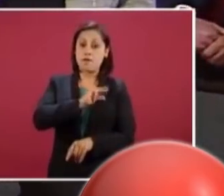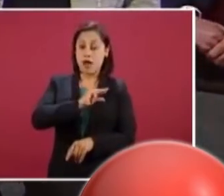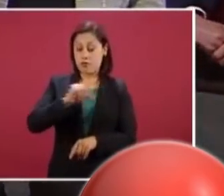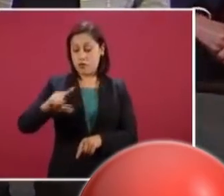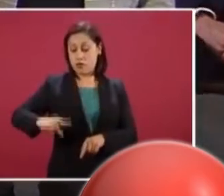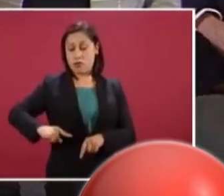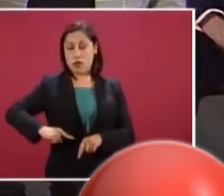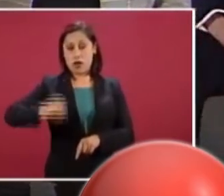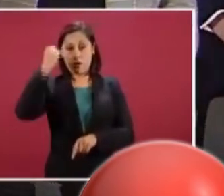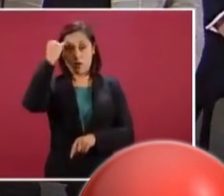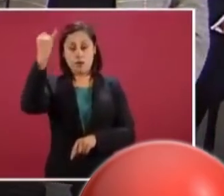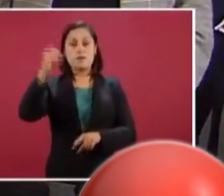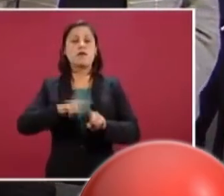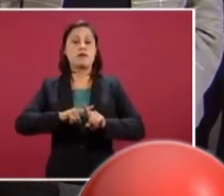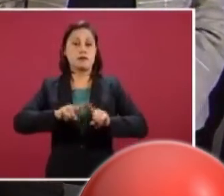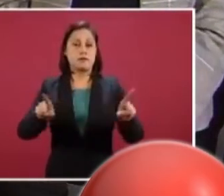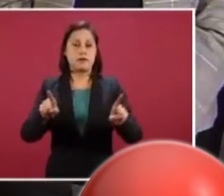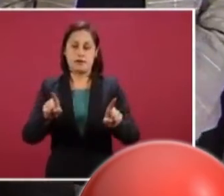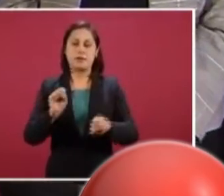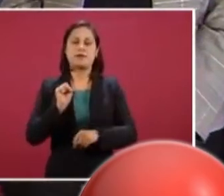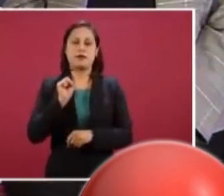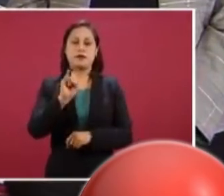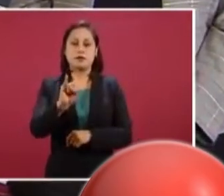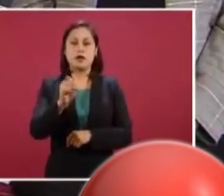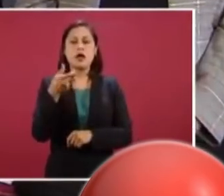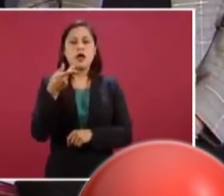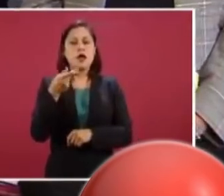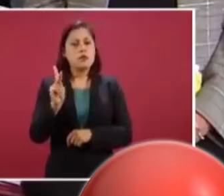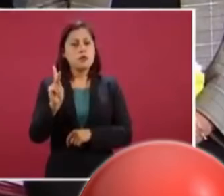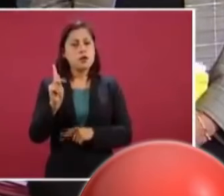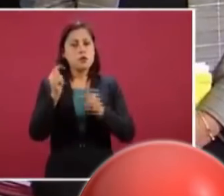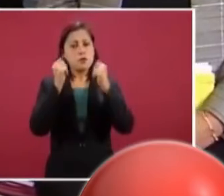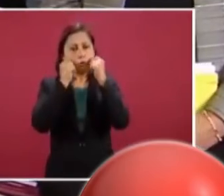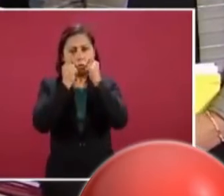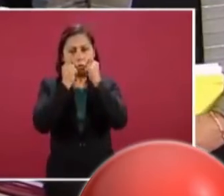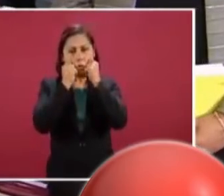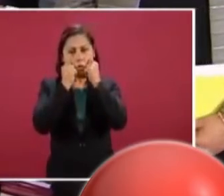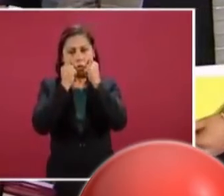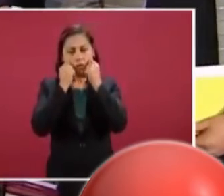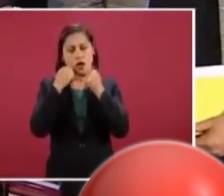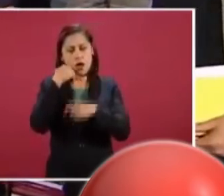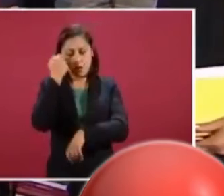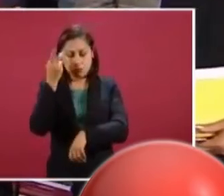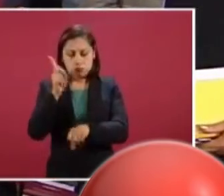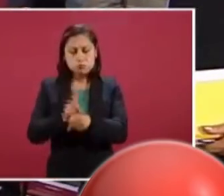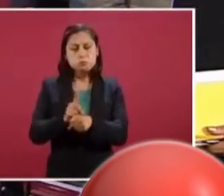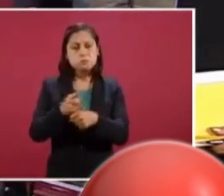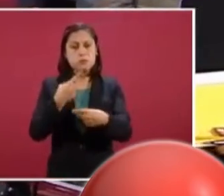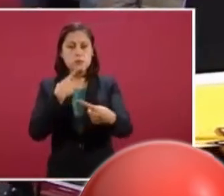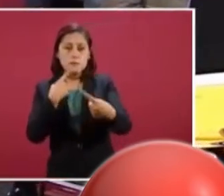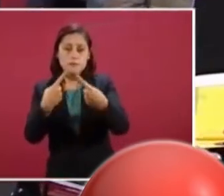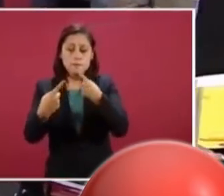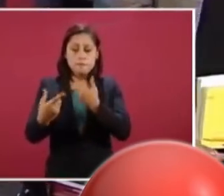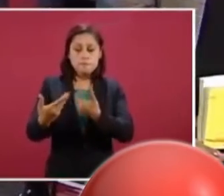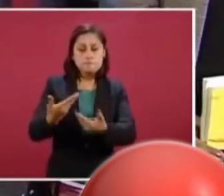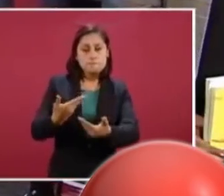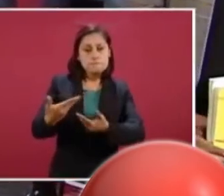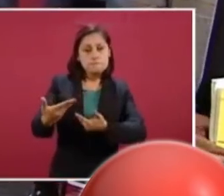pero si hay buena voluntad, siempre se